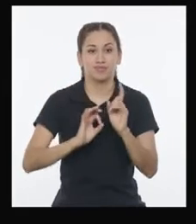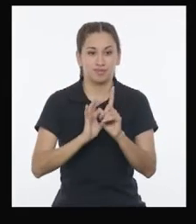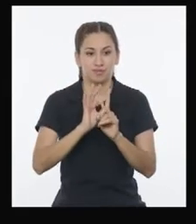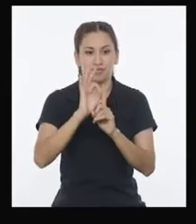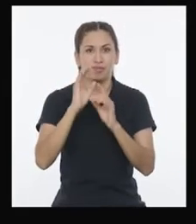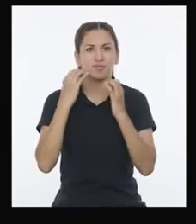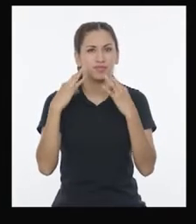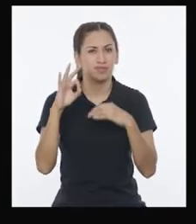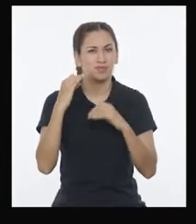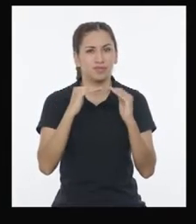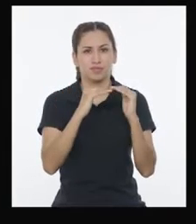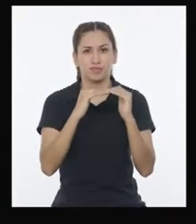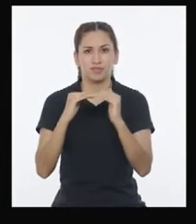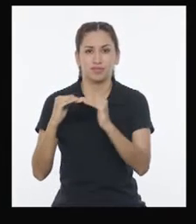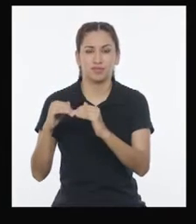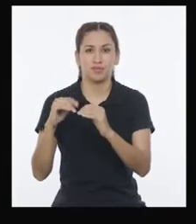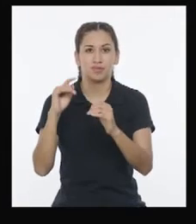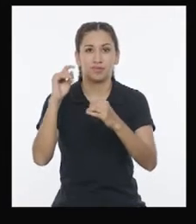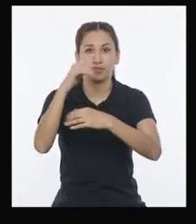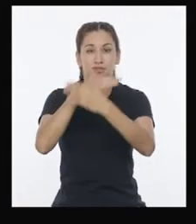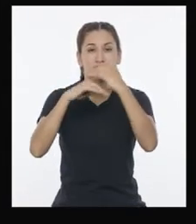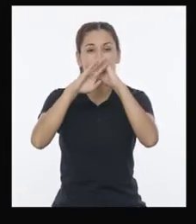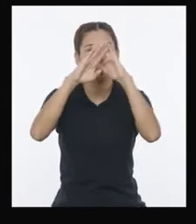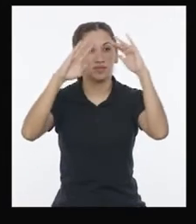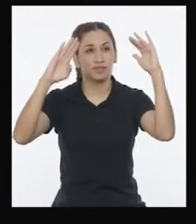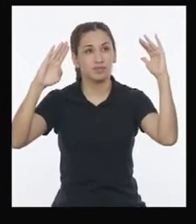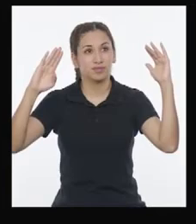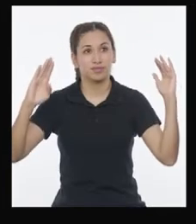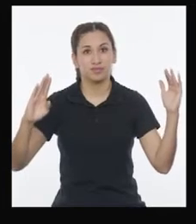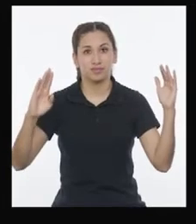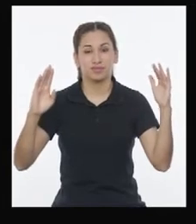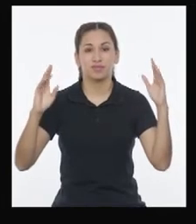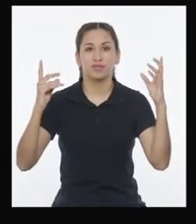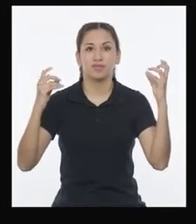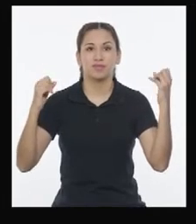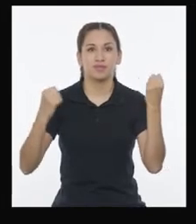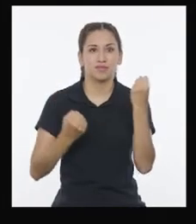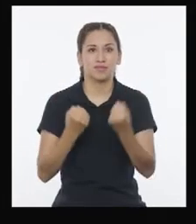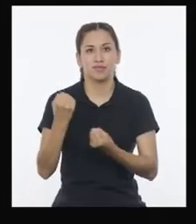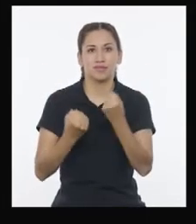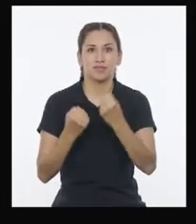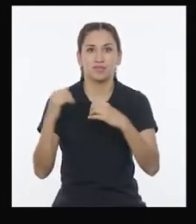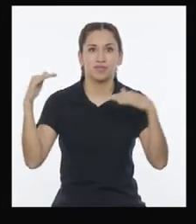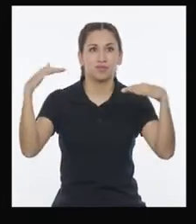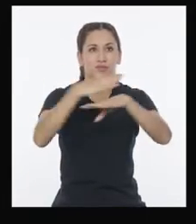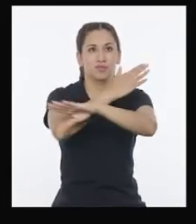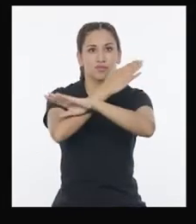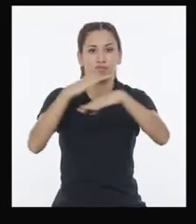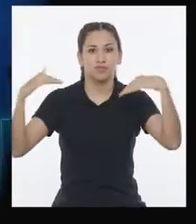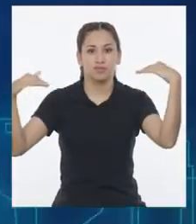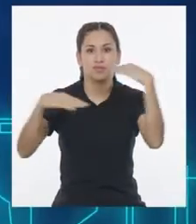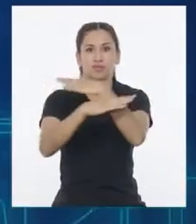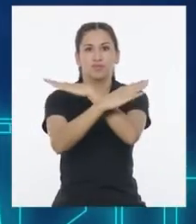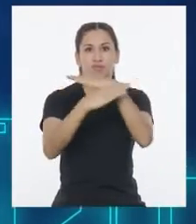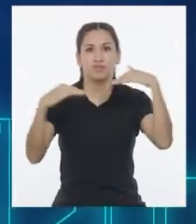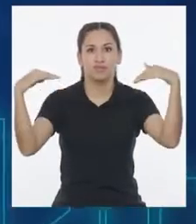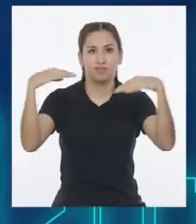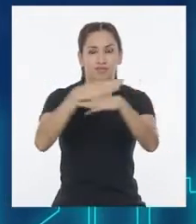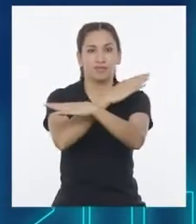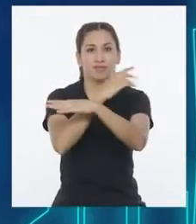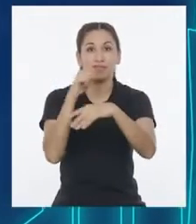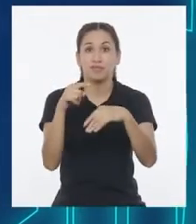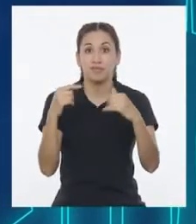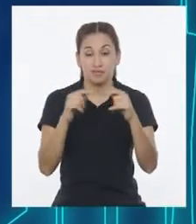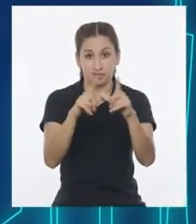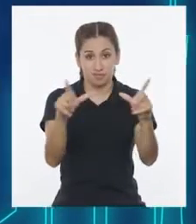temperatura siempre igual, y surcado el cielo por millares de aerocoches y aeroómnibus.